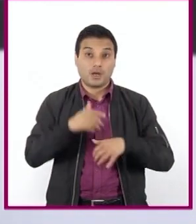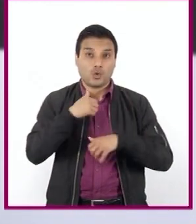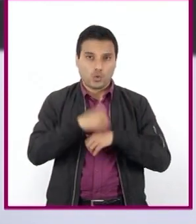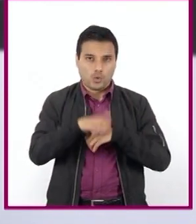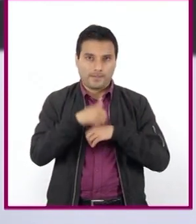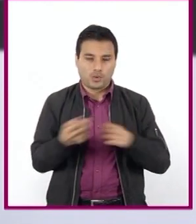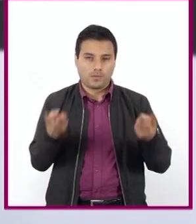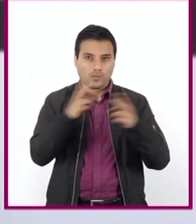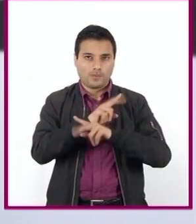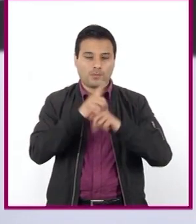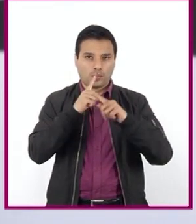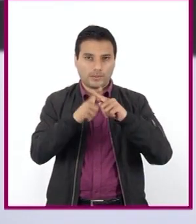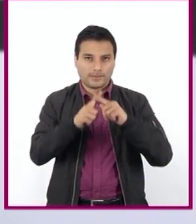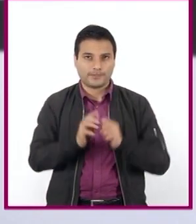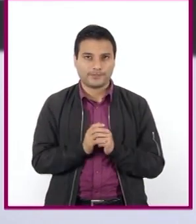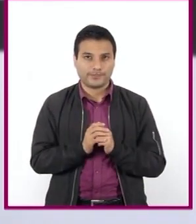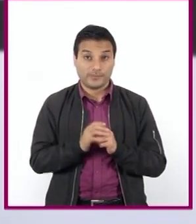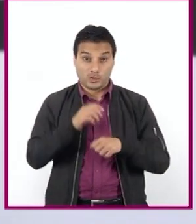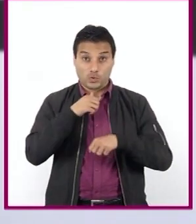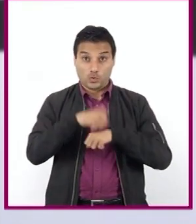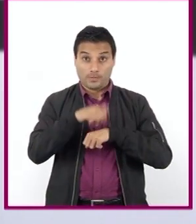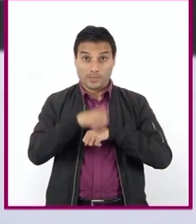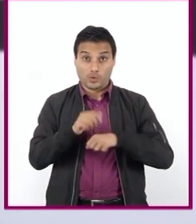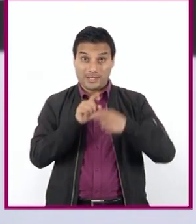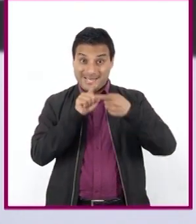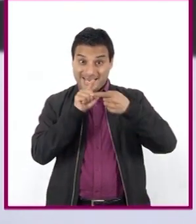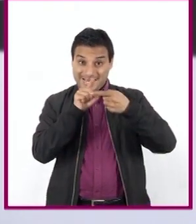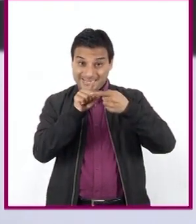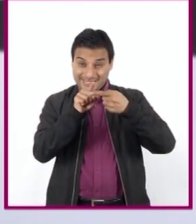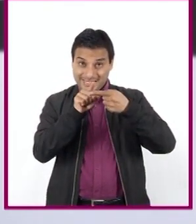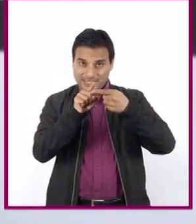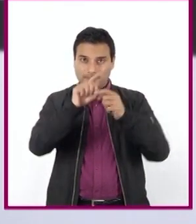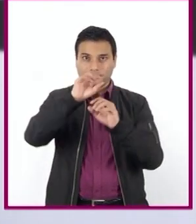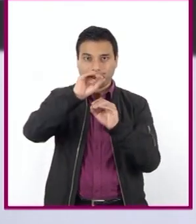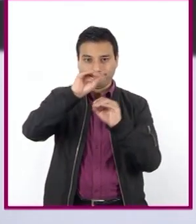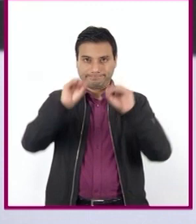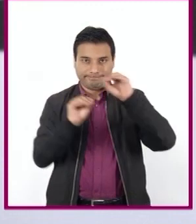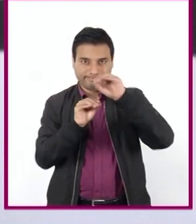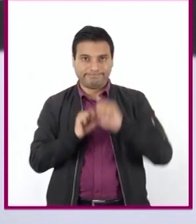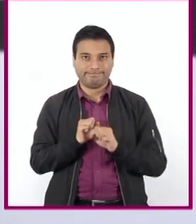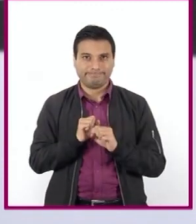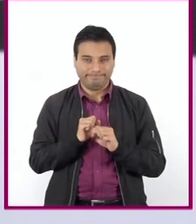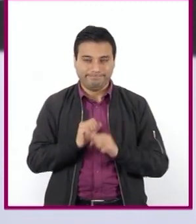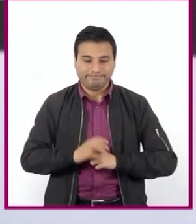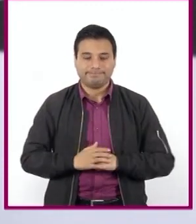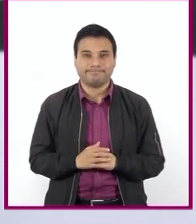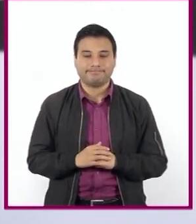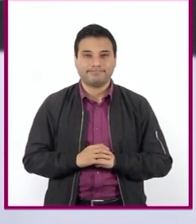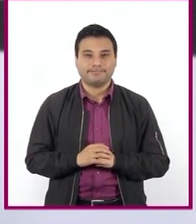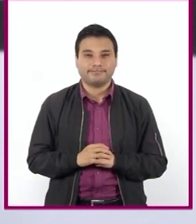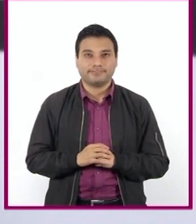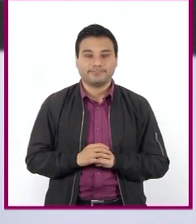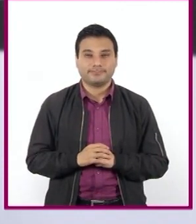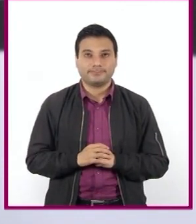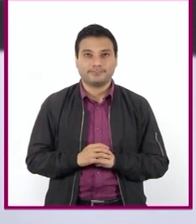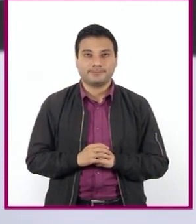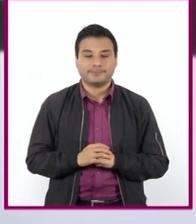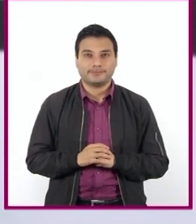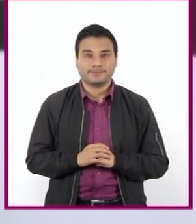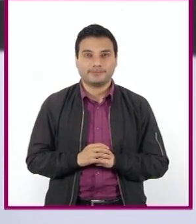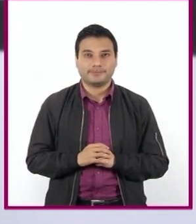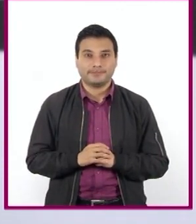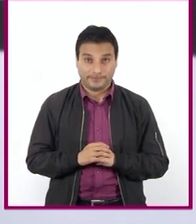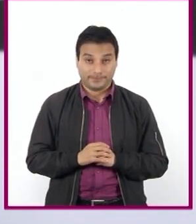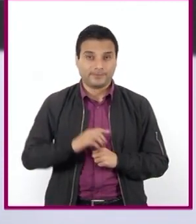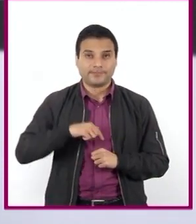multiplicativo, en el cual el numerador pasa a ser el denominador y el denominador numerador. El